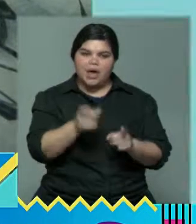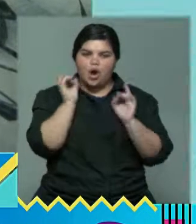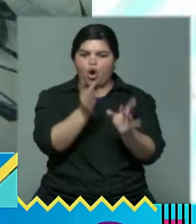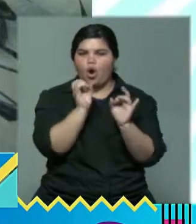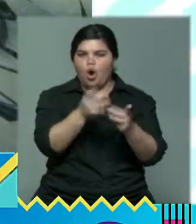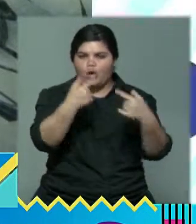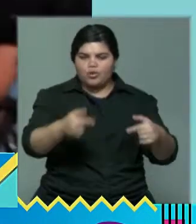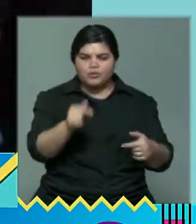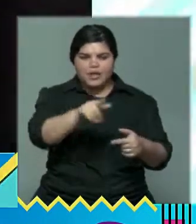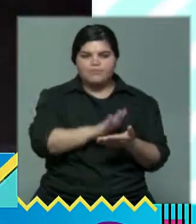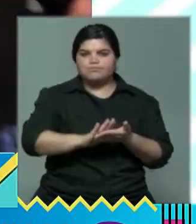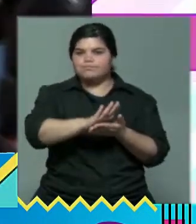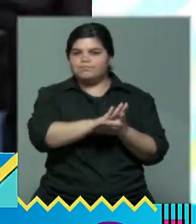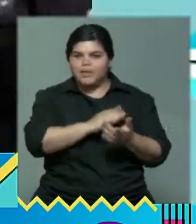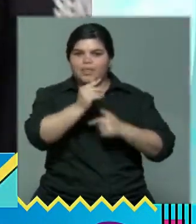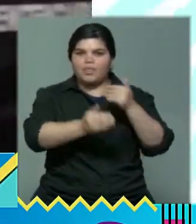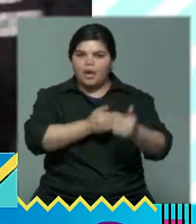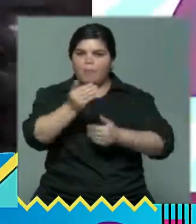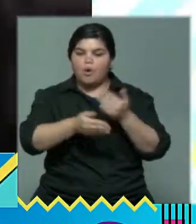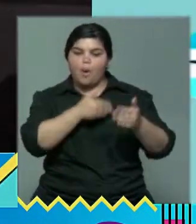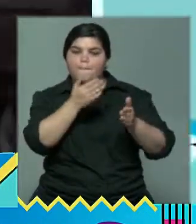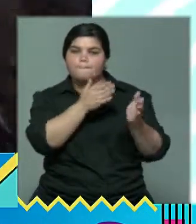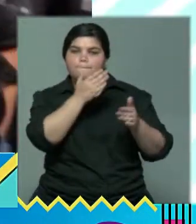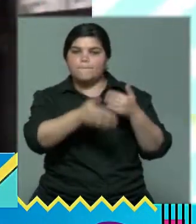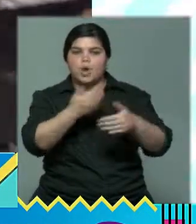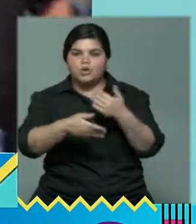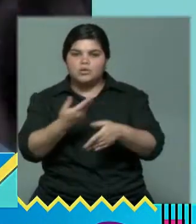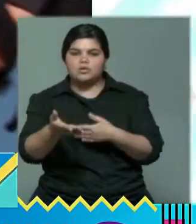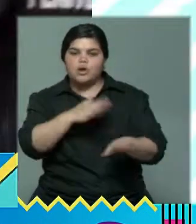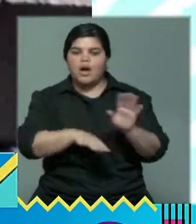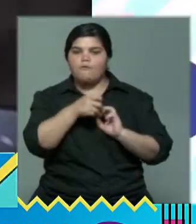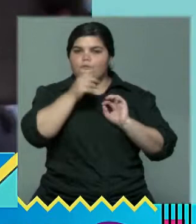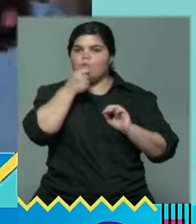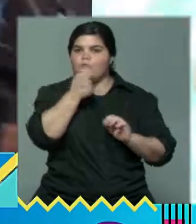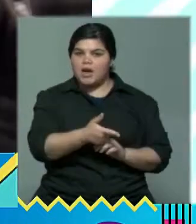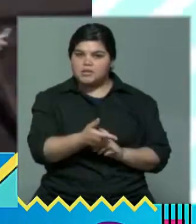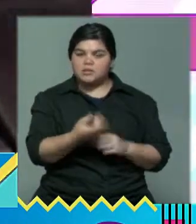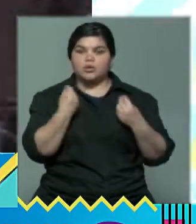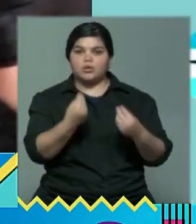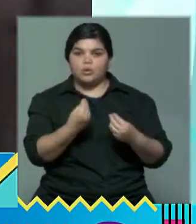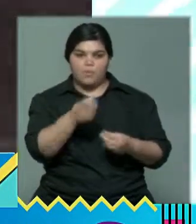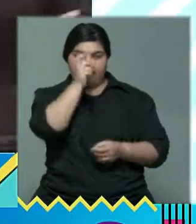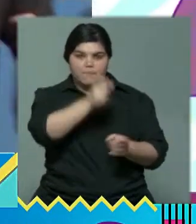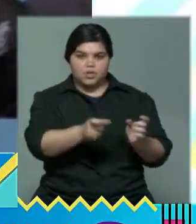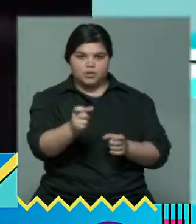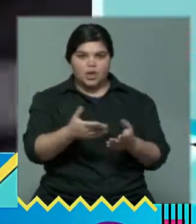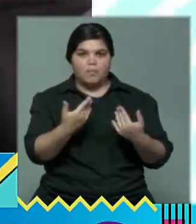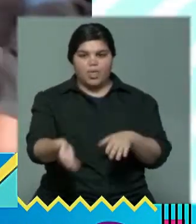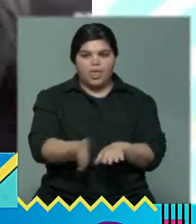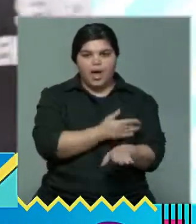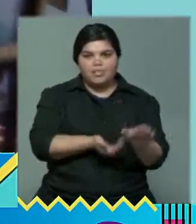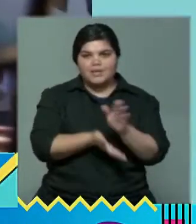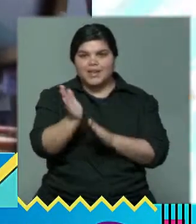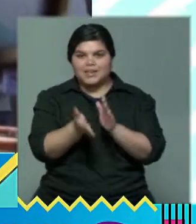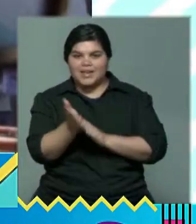Ese proceso es más fácil hacerlo con una persona que tiene a la vista que puede salir antes, que una